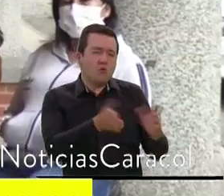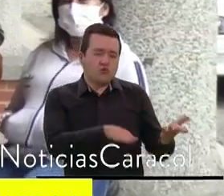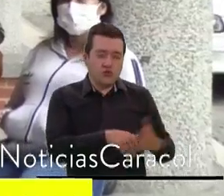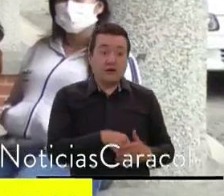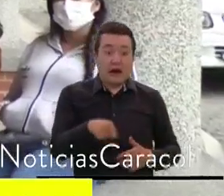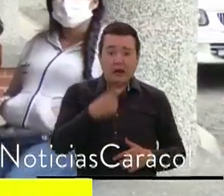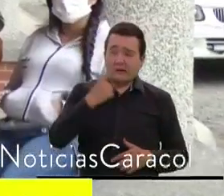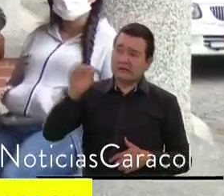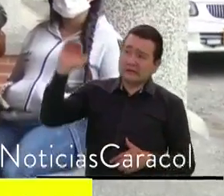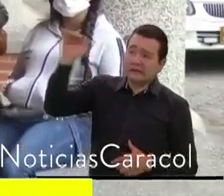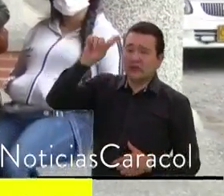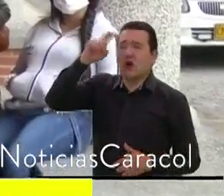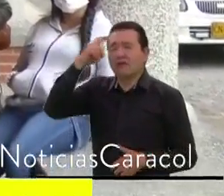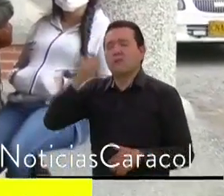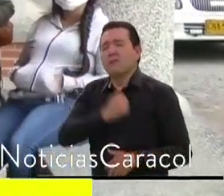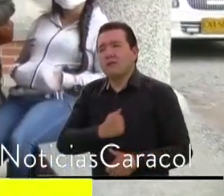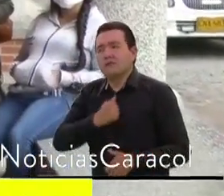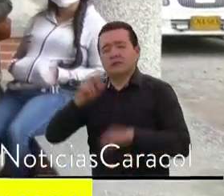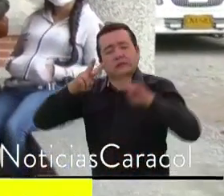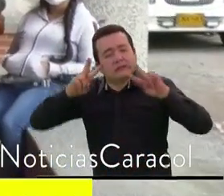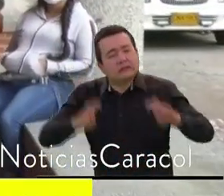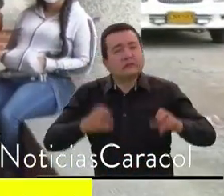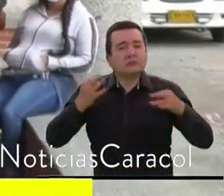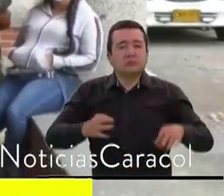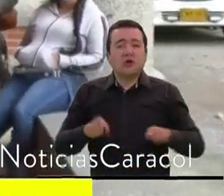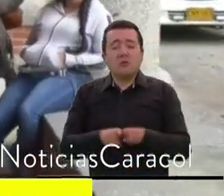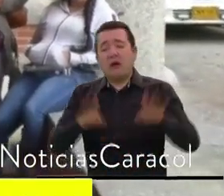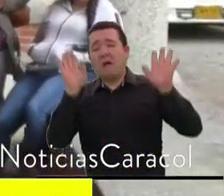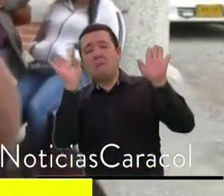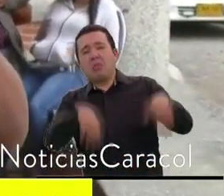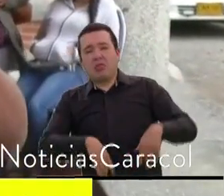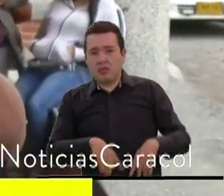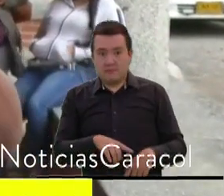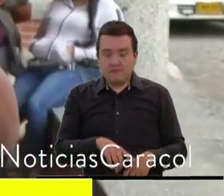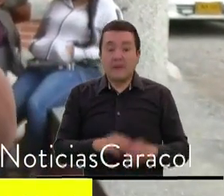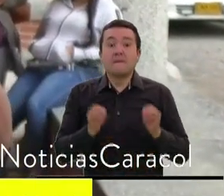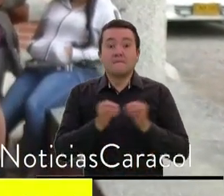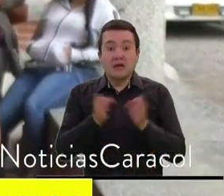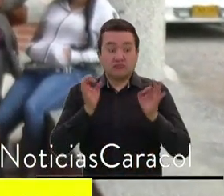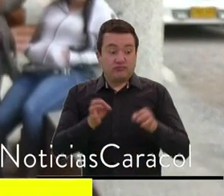impune y las autoridades se han comprometido con un consejo de seguridad que se llevará a cabo en el